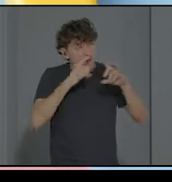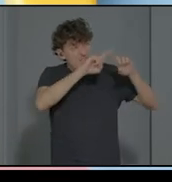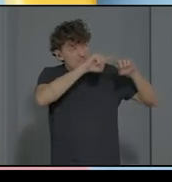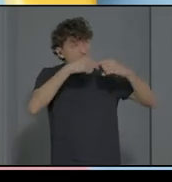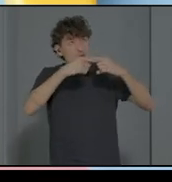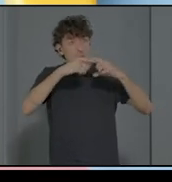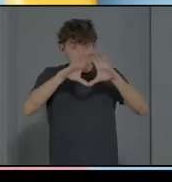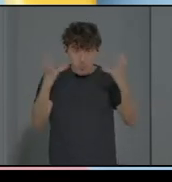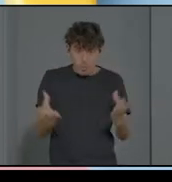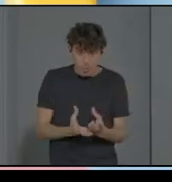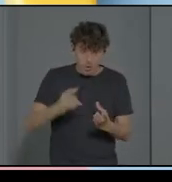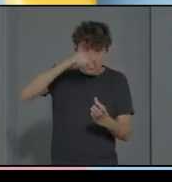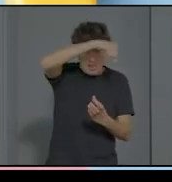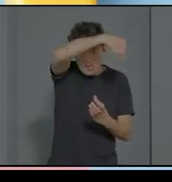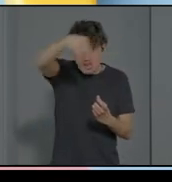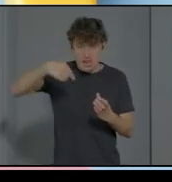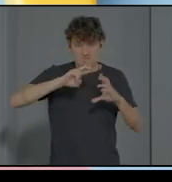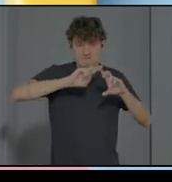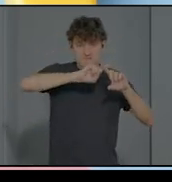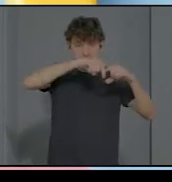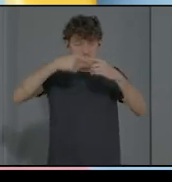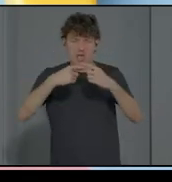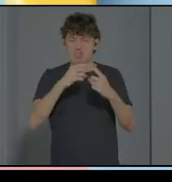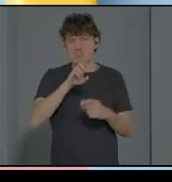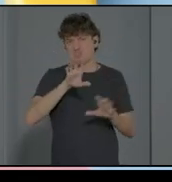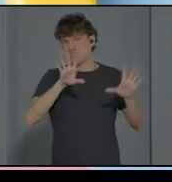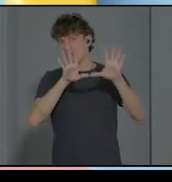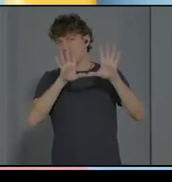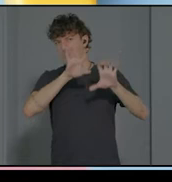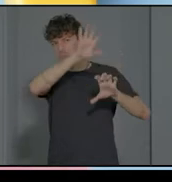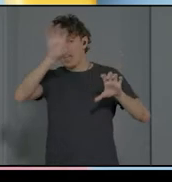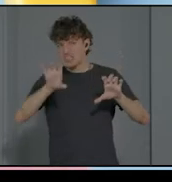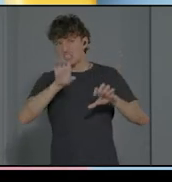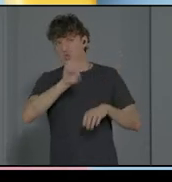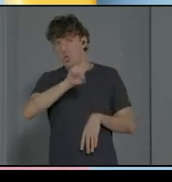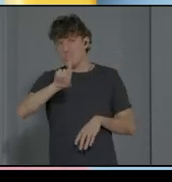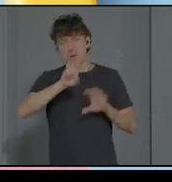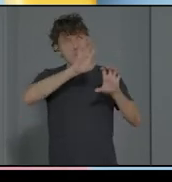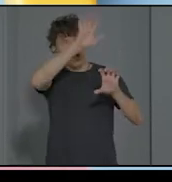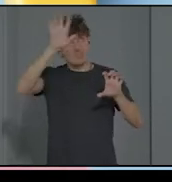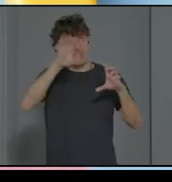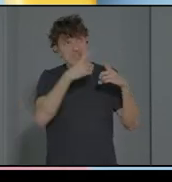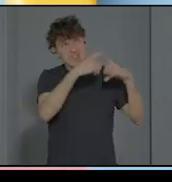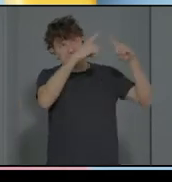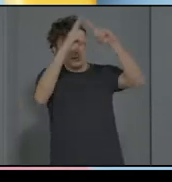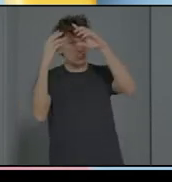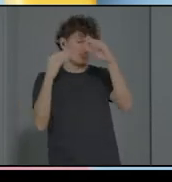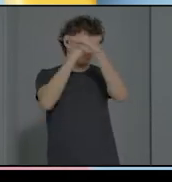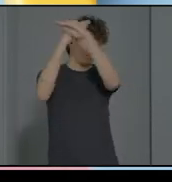10-11 naciones diferentes. Como veis, hay naciones que de Sudamérica, Norte de